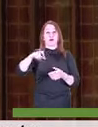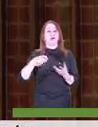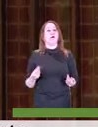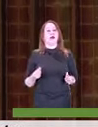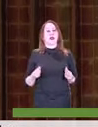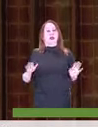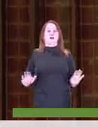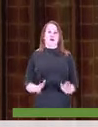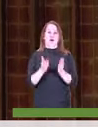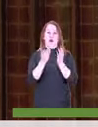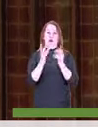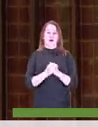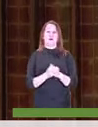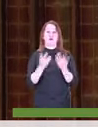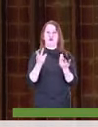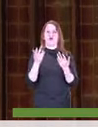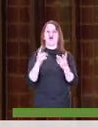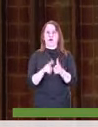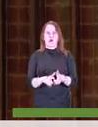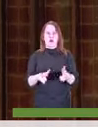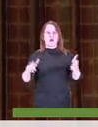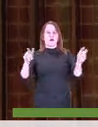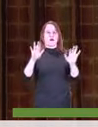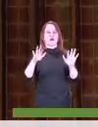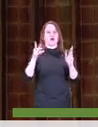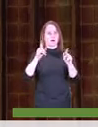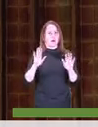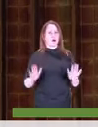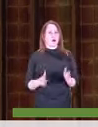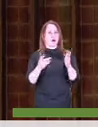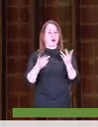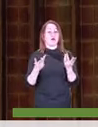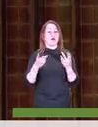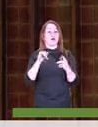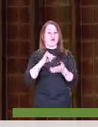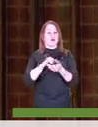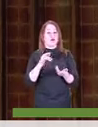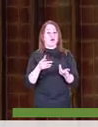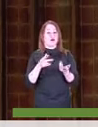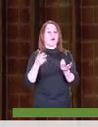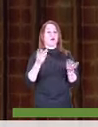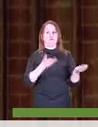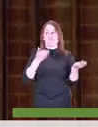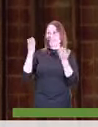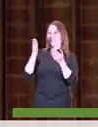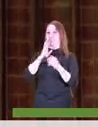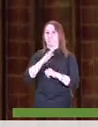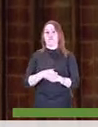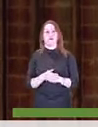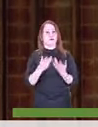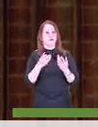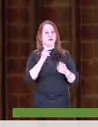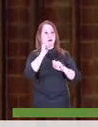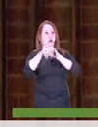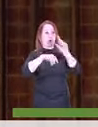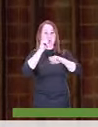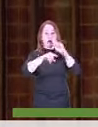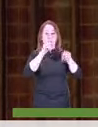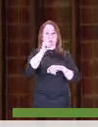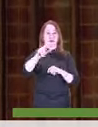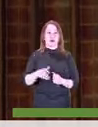mejor. Hemos aumentado y mejorado todos nuestros indicadores, y con eso entonces pues quiero dar paso a las preguntas de las personas. No sin